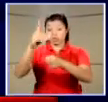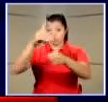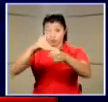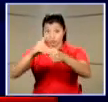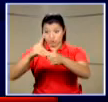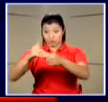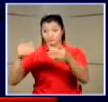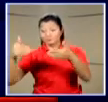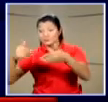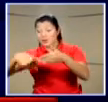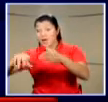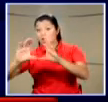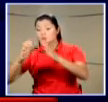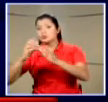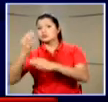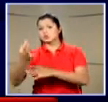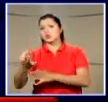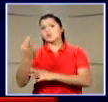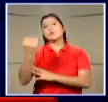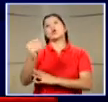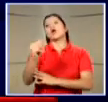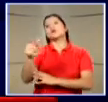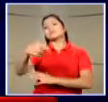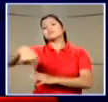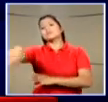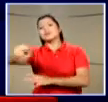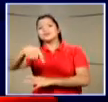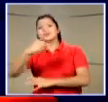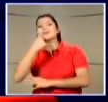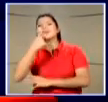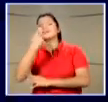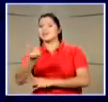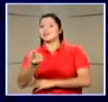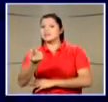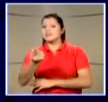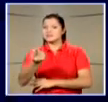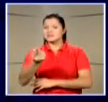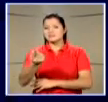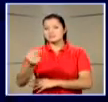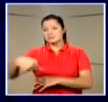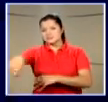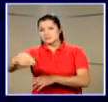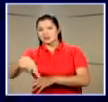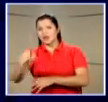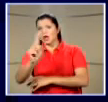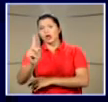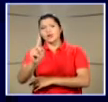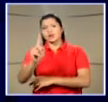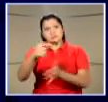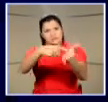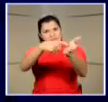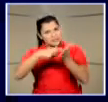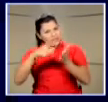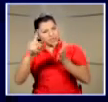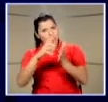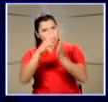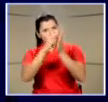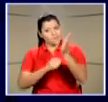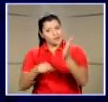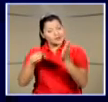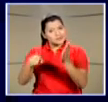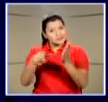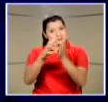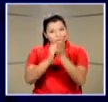Asuntos Hacendarios y por qué algunos otros sectores se han manifestado frente a la Asamblea Legislativa exigiendo que no se den